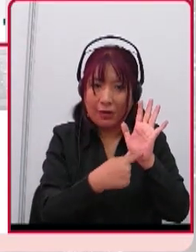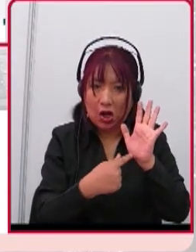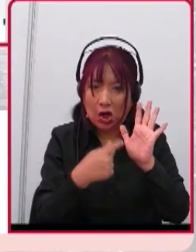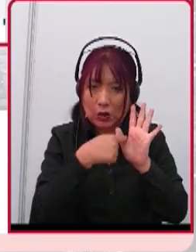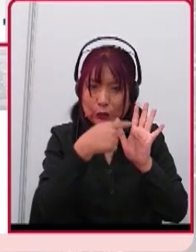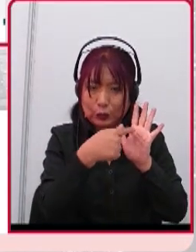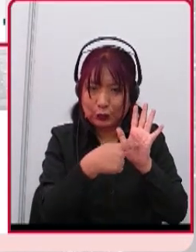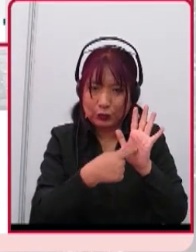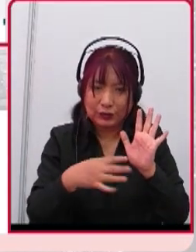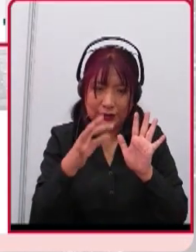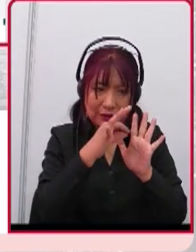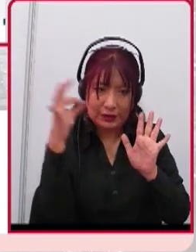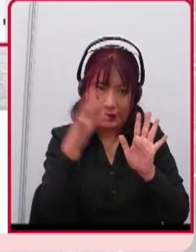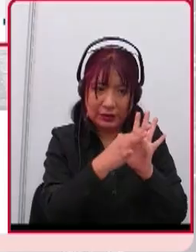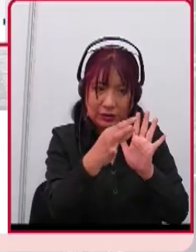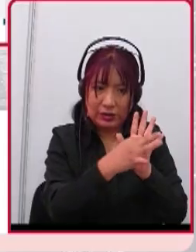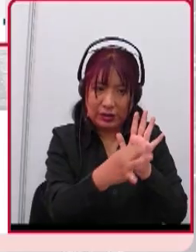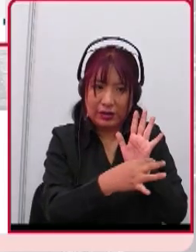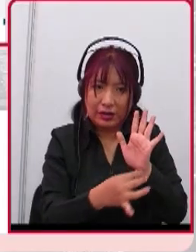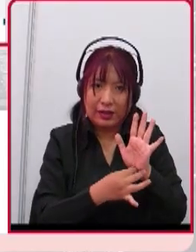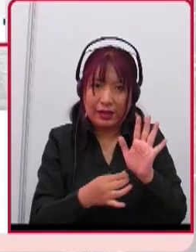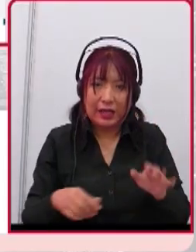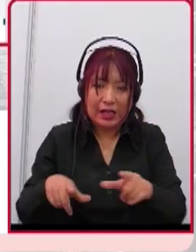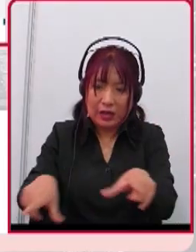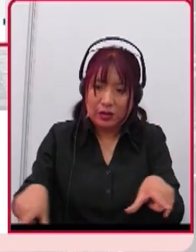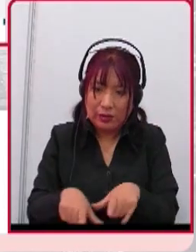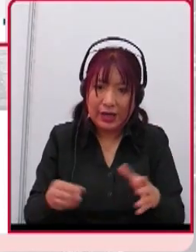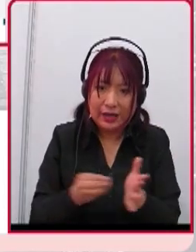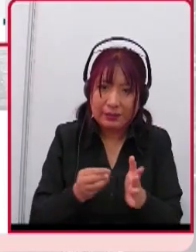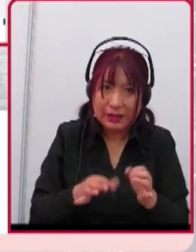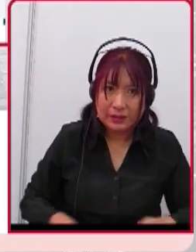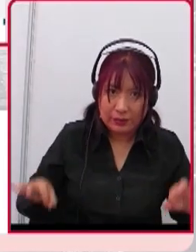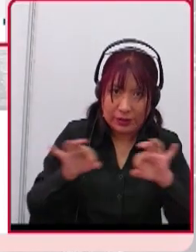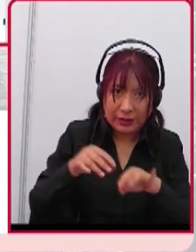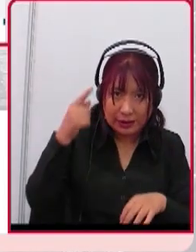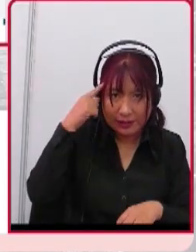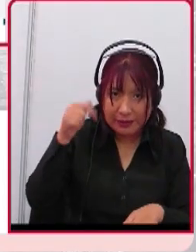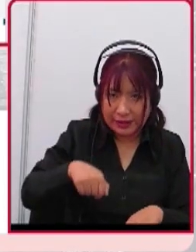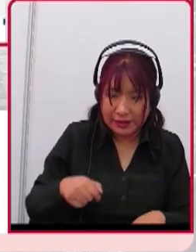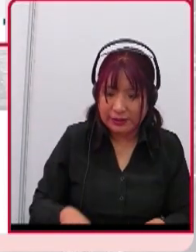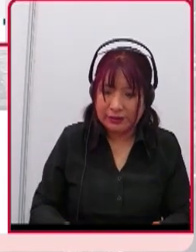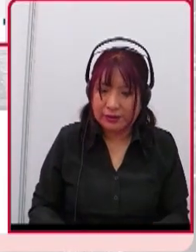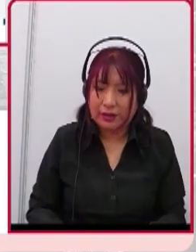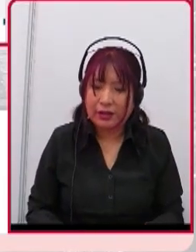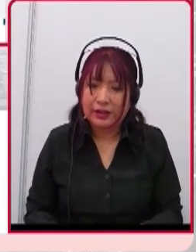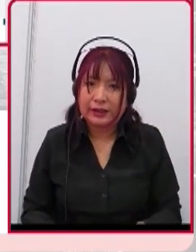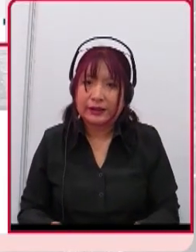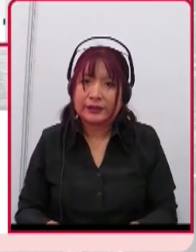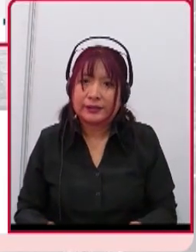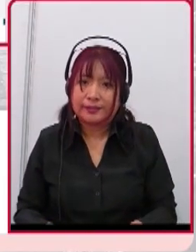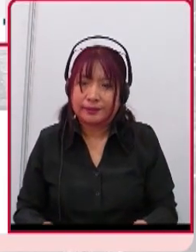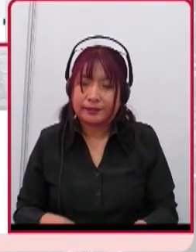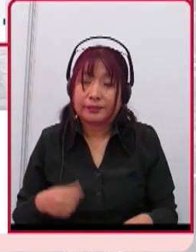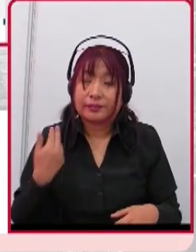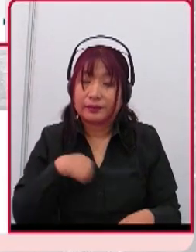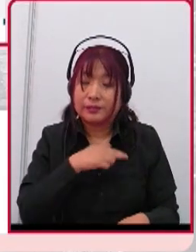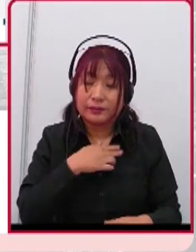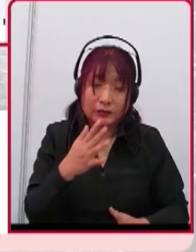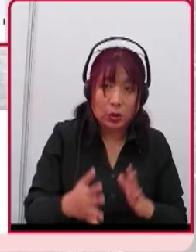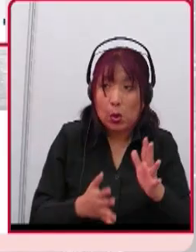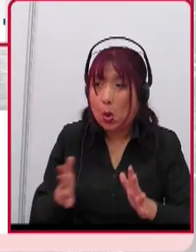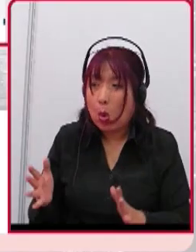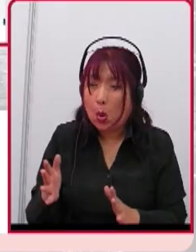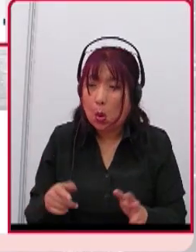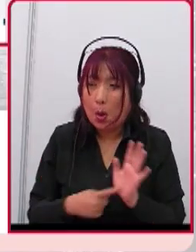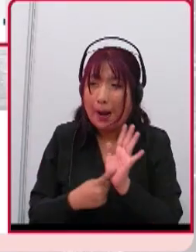poder identificar de manera más precisa estos puntos. Y según el algoritmo A-Star, lo que nuestro robot va a presentar